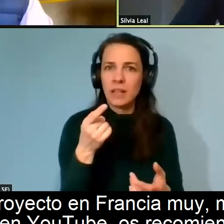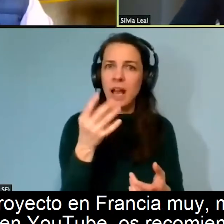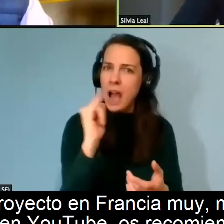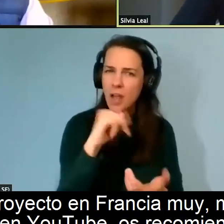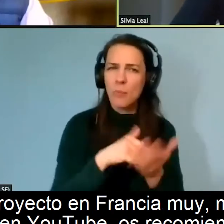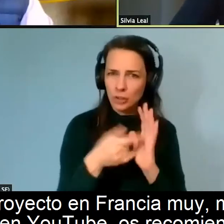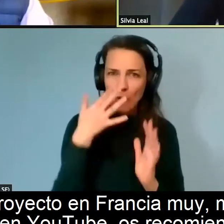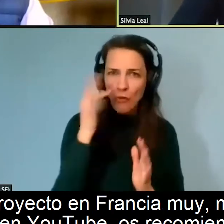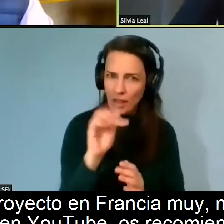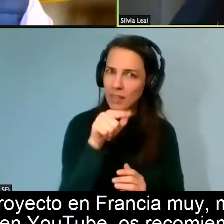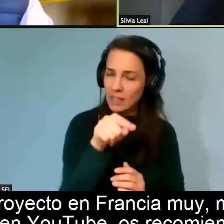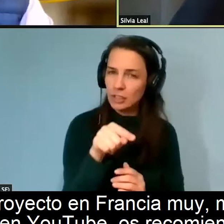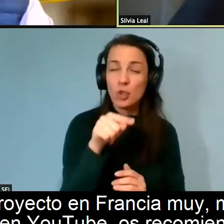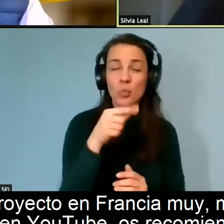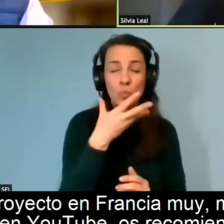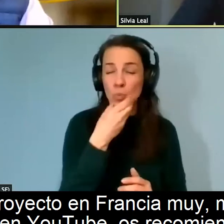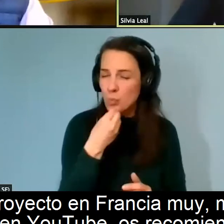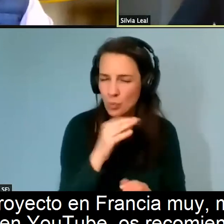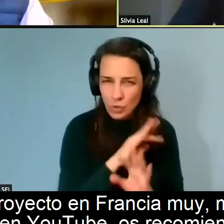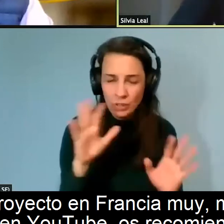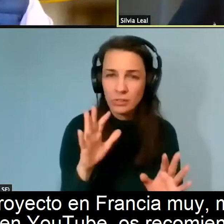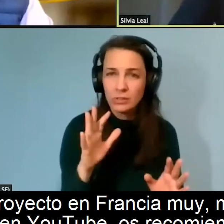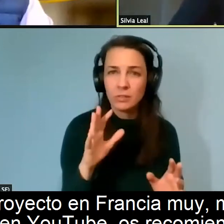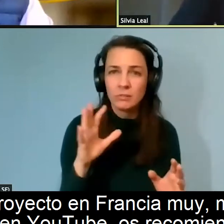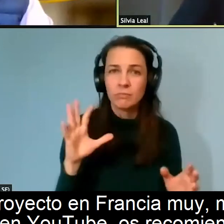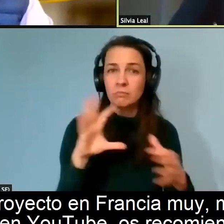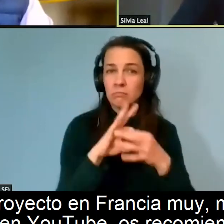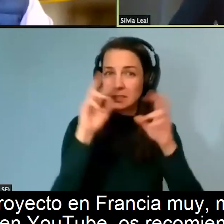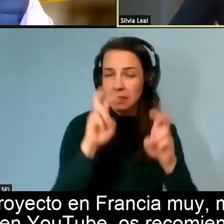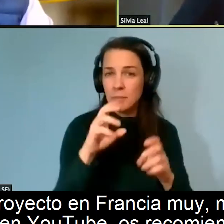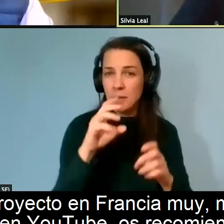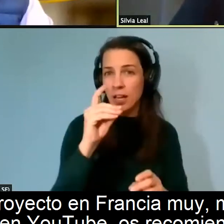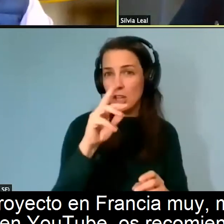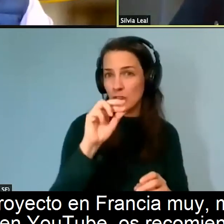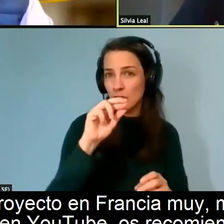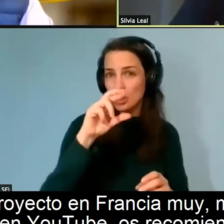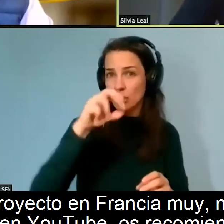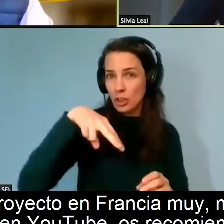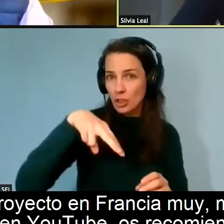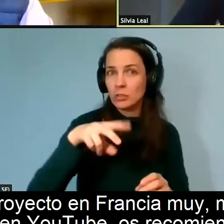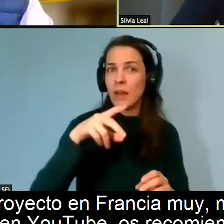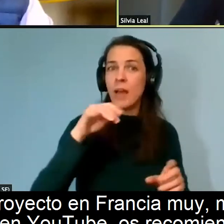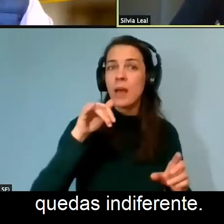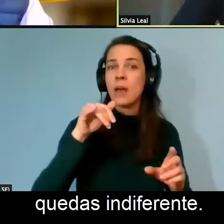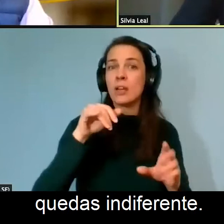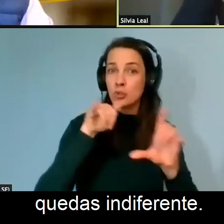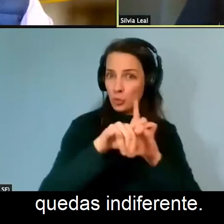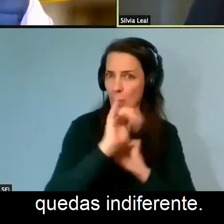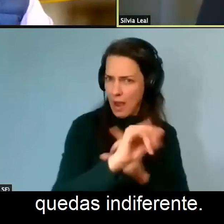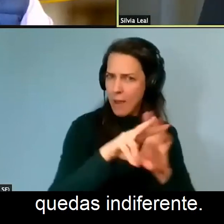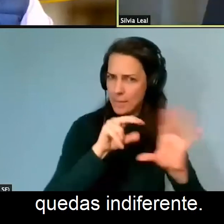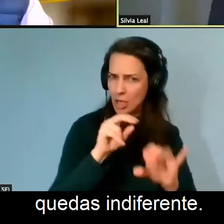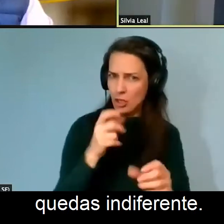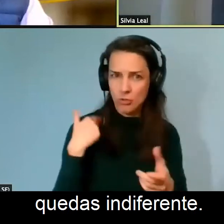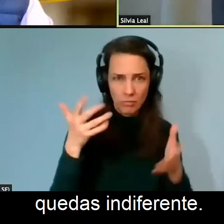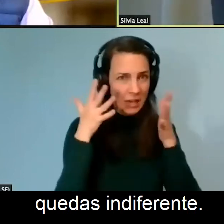en Francia muy, muy bonito respecto a esto. Y el vídeo está en YouTube, os recomiendo verlo porque, vamos,